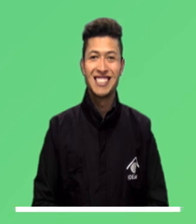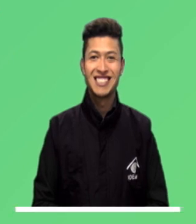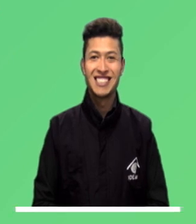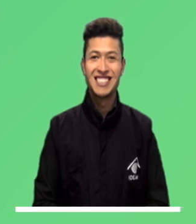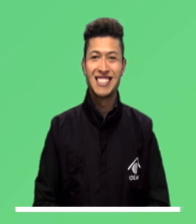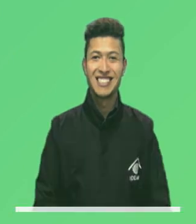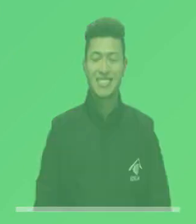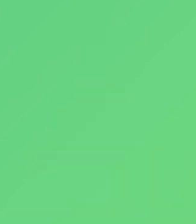mejores decisiones.